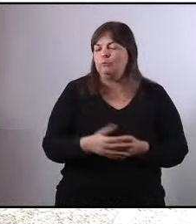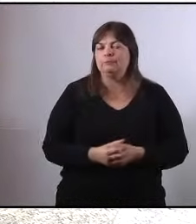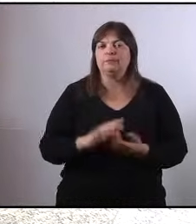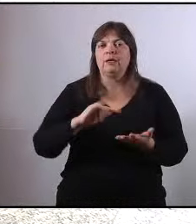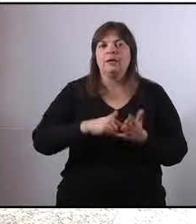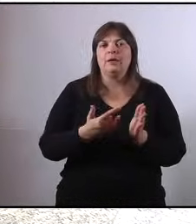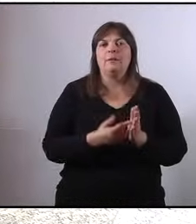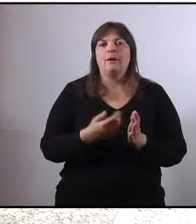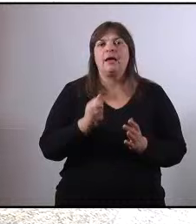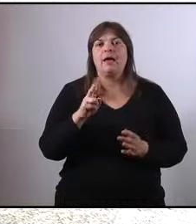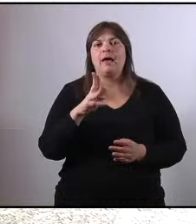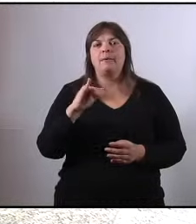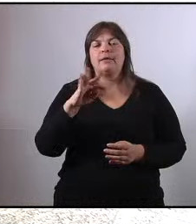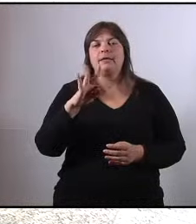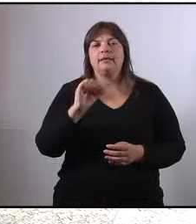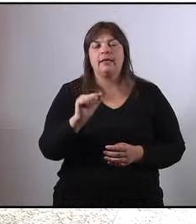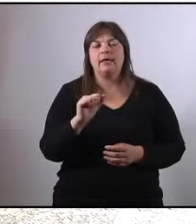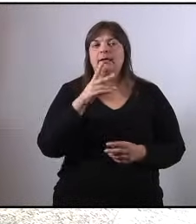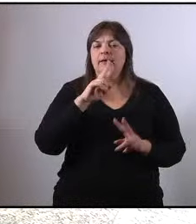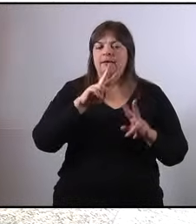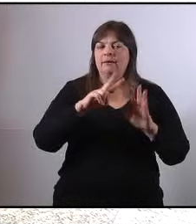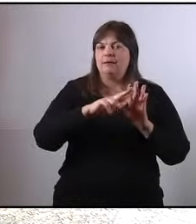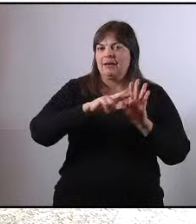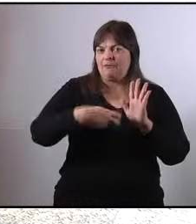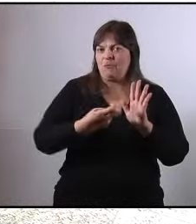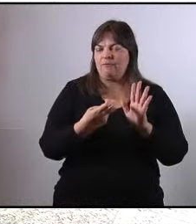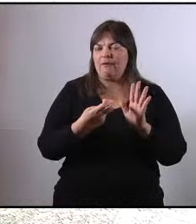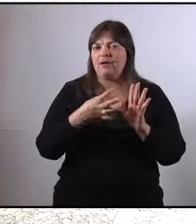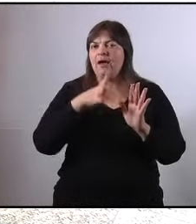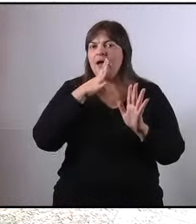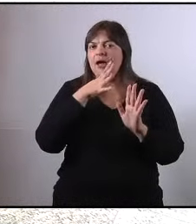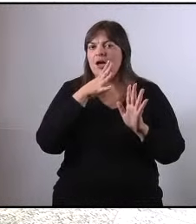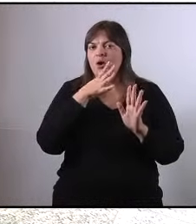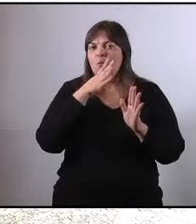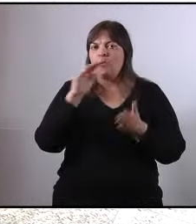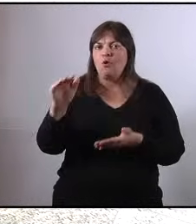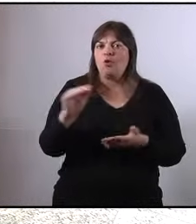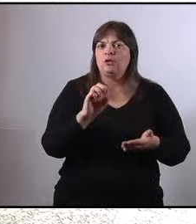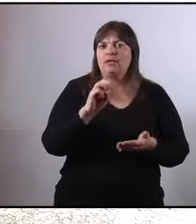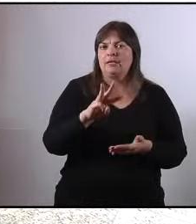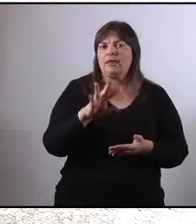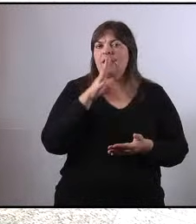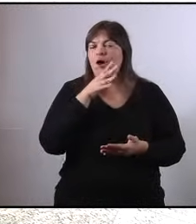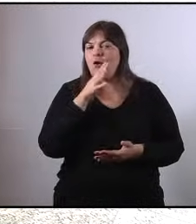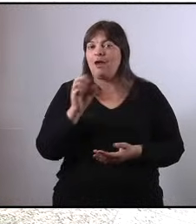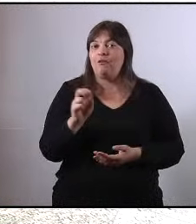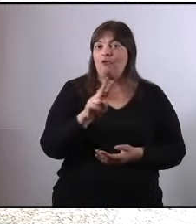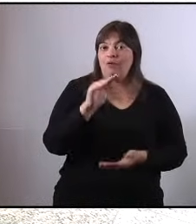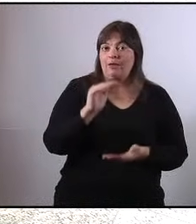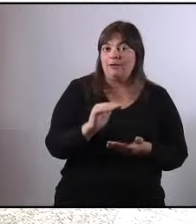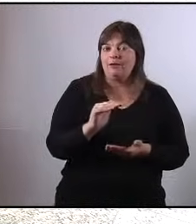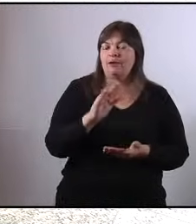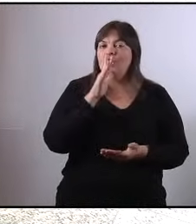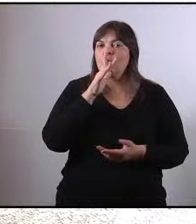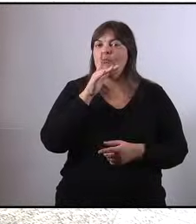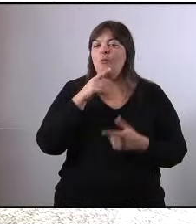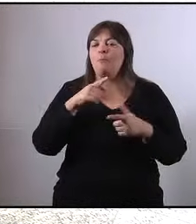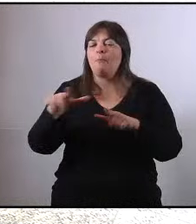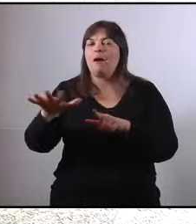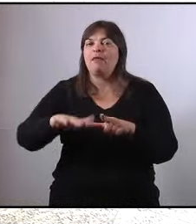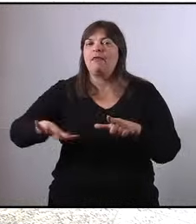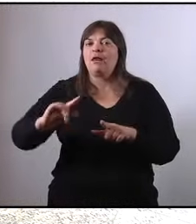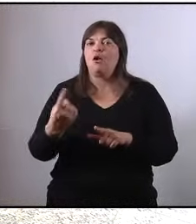Habita, que se ha tenido que modificar porque ¿sí? El número de lotes eran 13, ahora son 12, que había un problema en una parcela